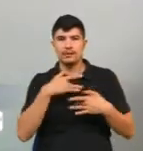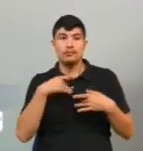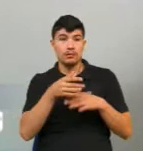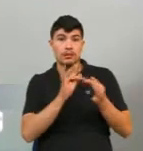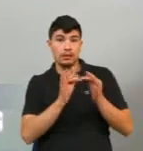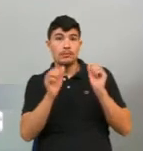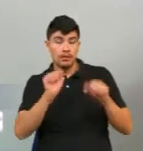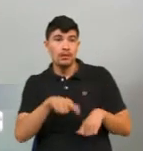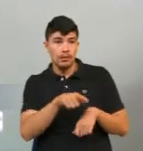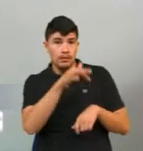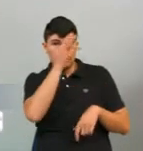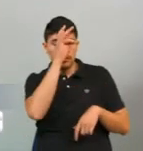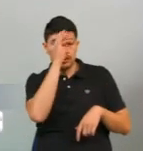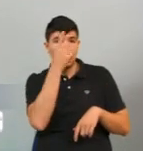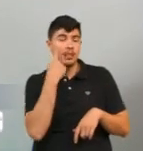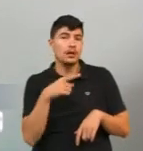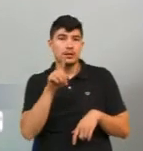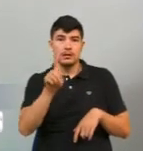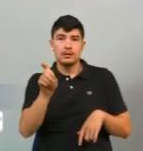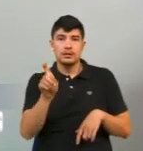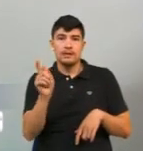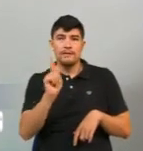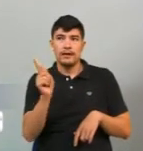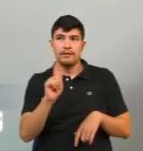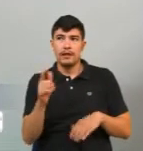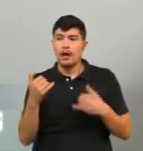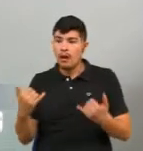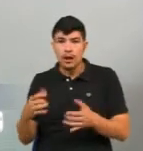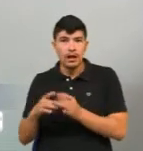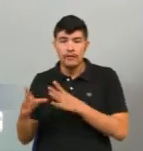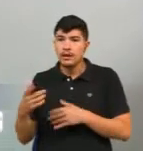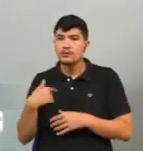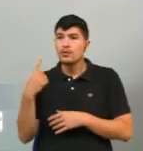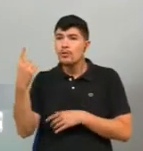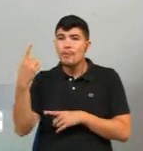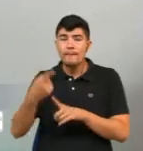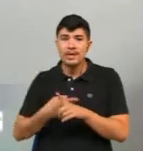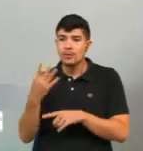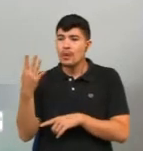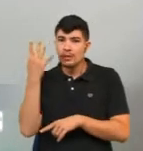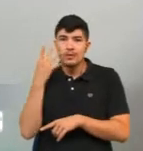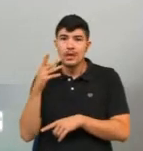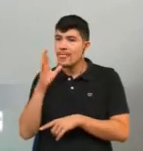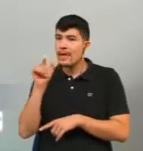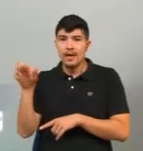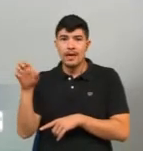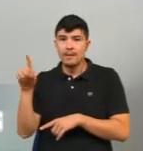autorizadas por el hospital el día 16 de febrero y aún es la fecha, llevo 1 mes y 4 días y aún la